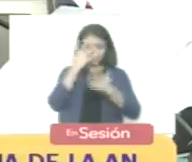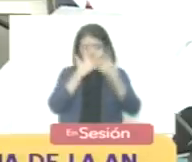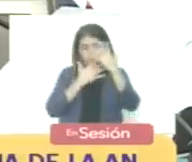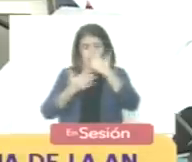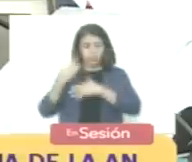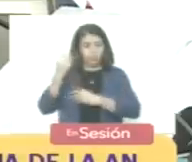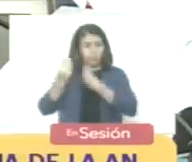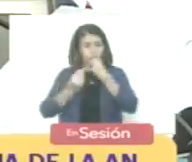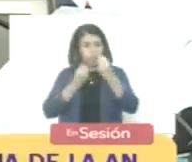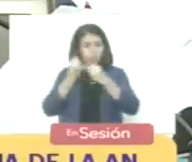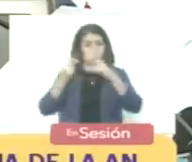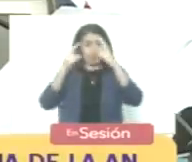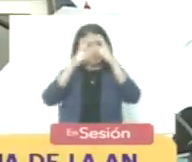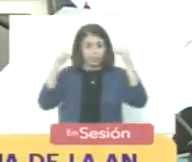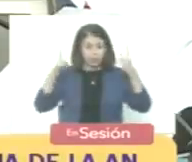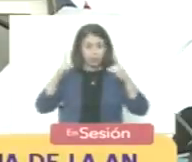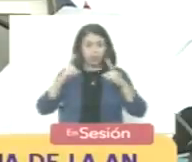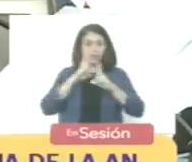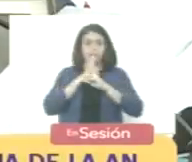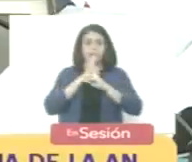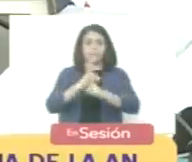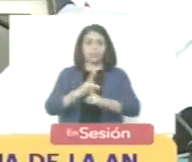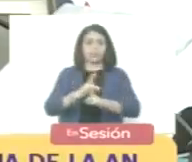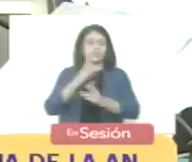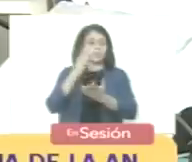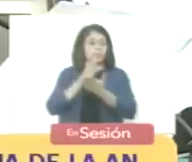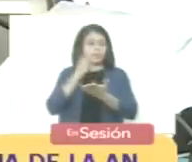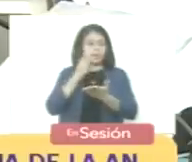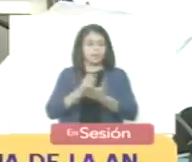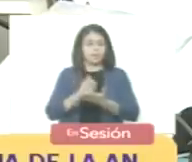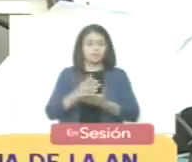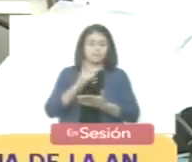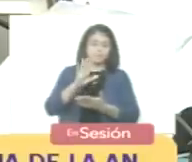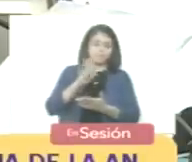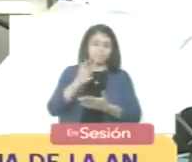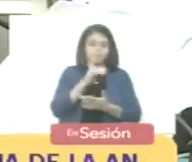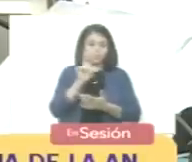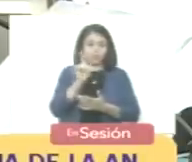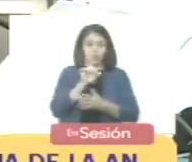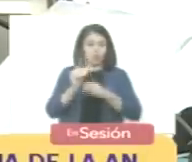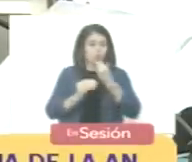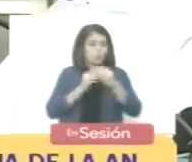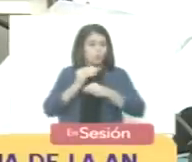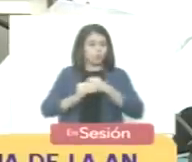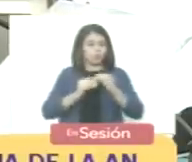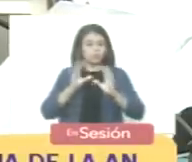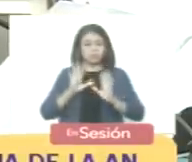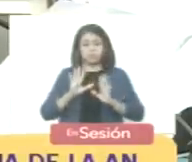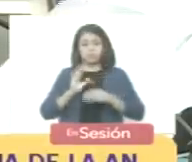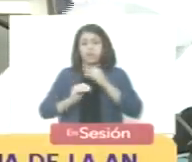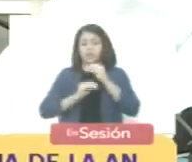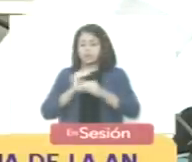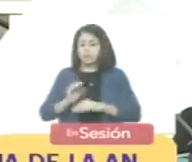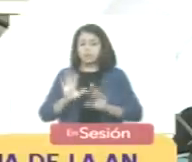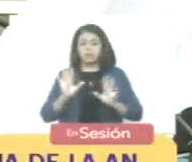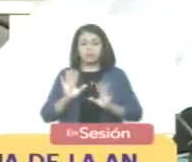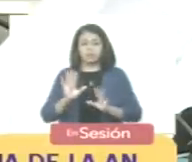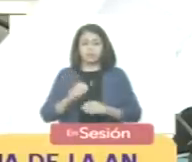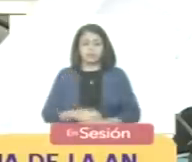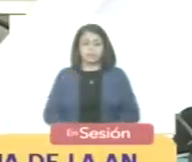de cómo abordarlas, su respuesta era invariable. ¿Que cómo lo hacemos? Haciéndolo,